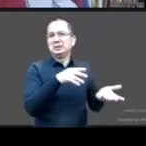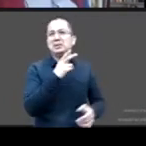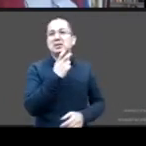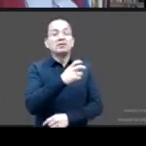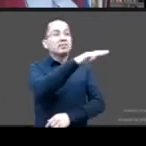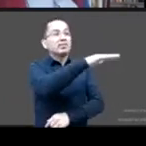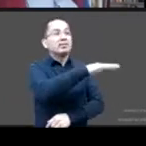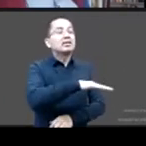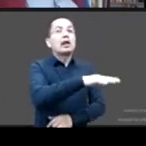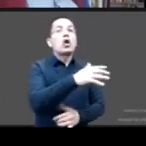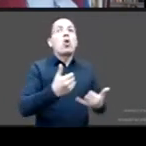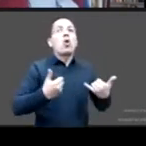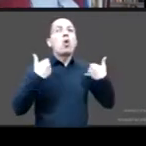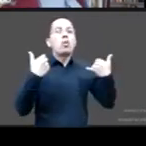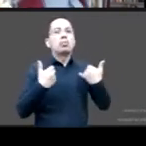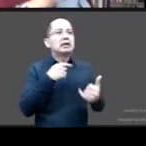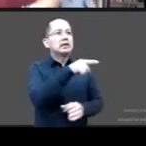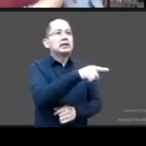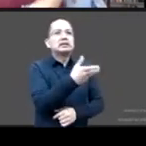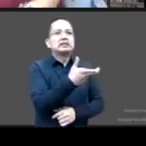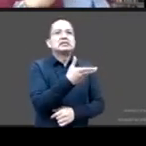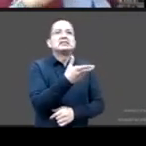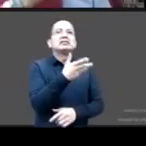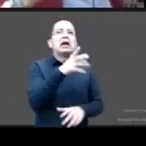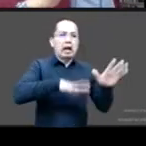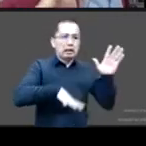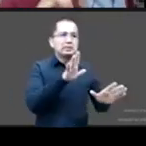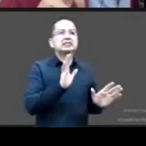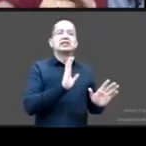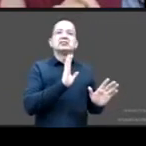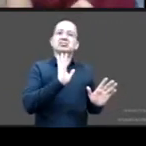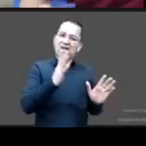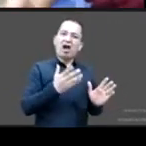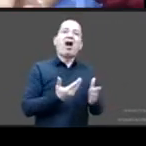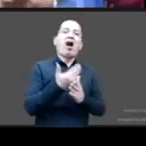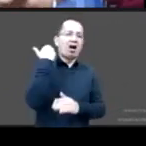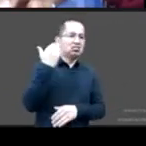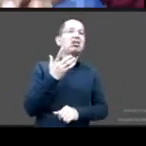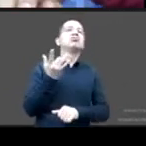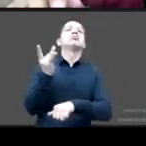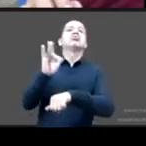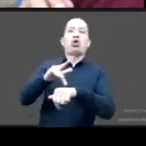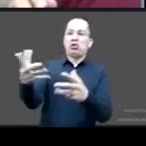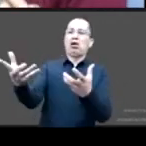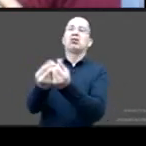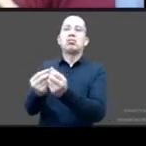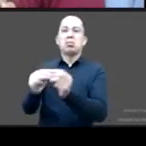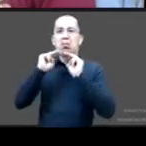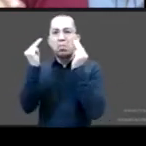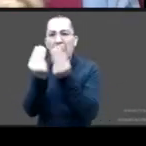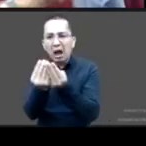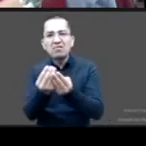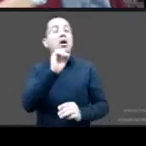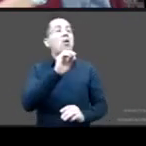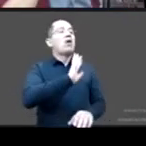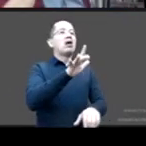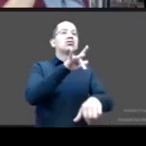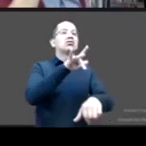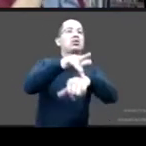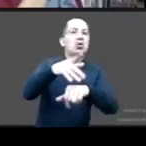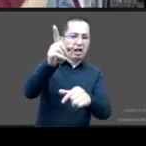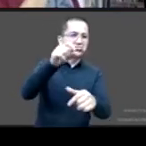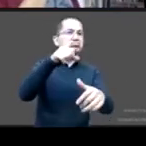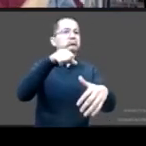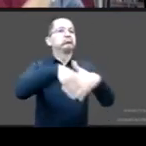cercanos a actividades ilegales o que ya han tenido conflictos con la ley en nuestro